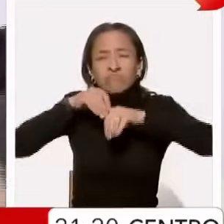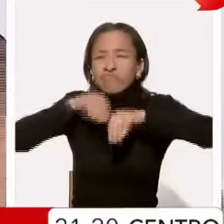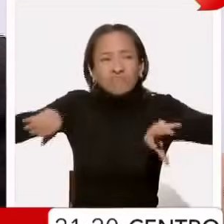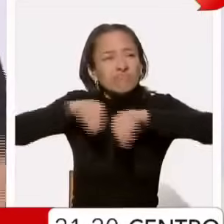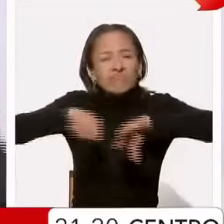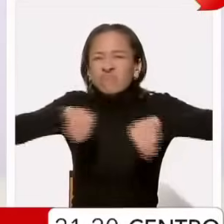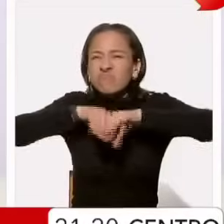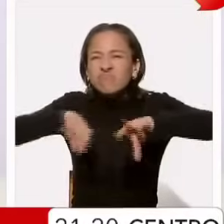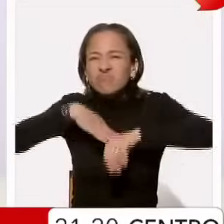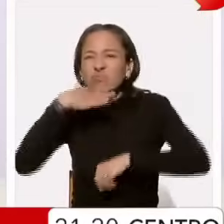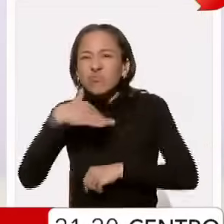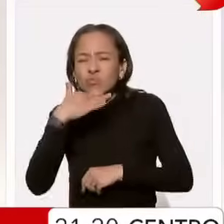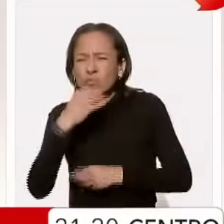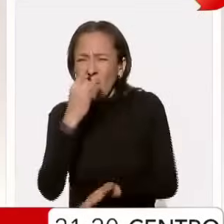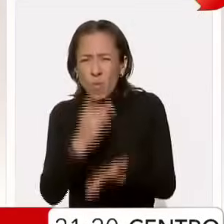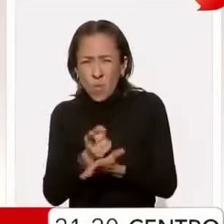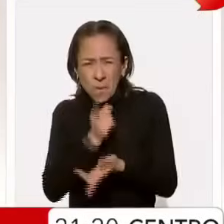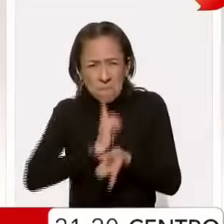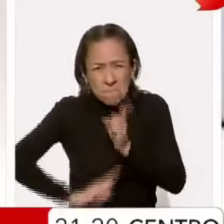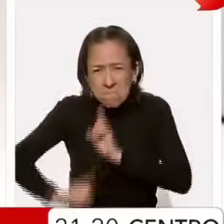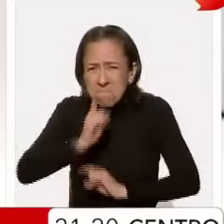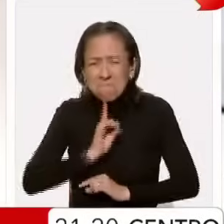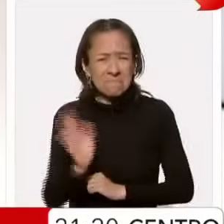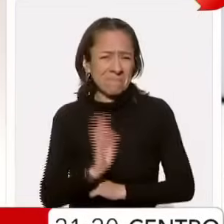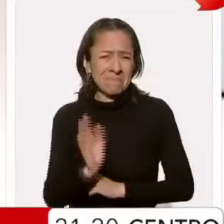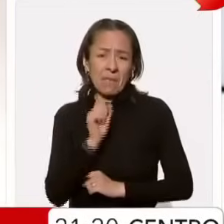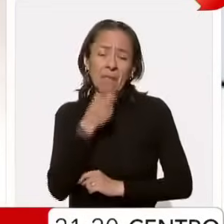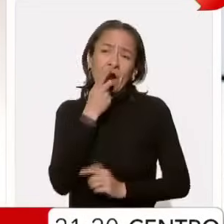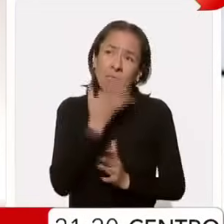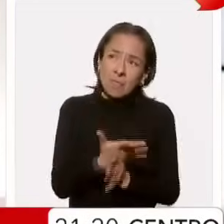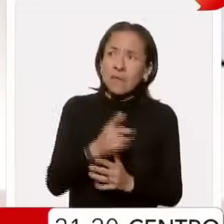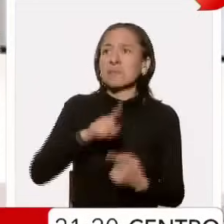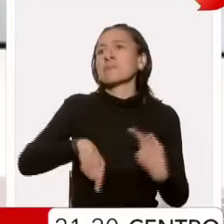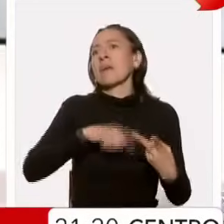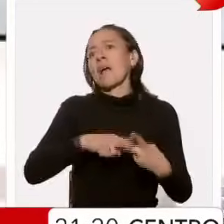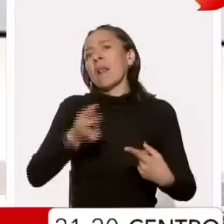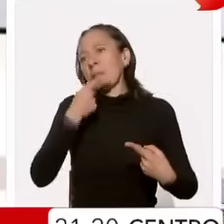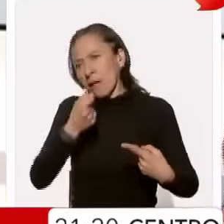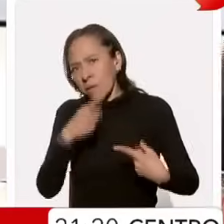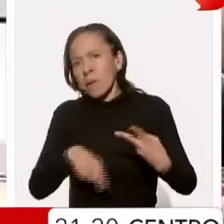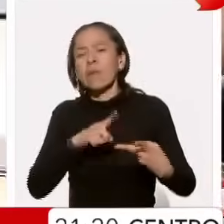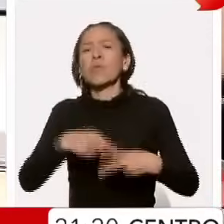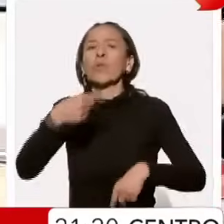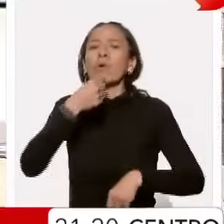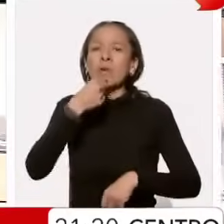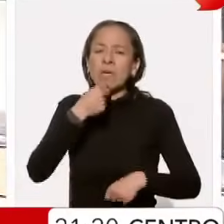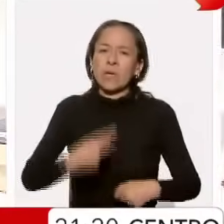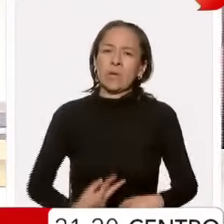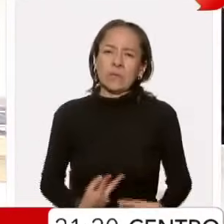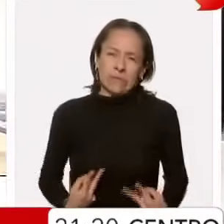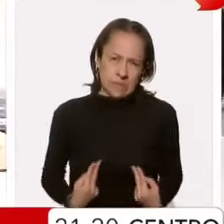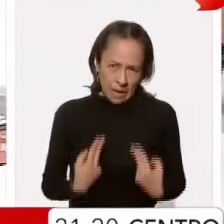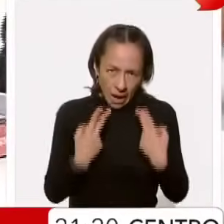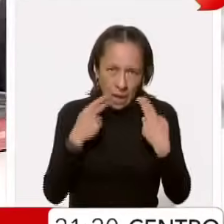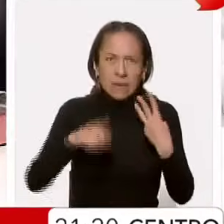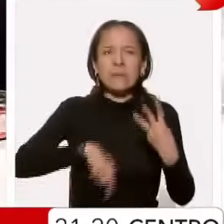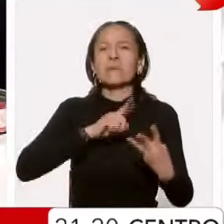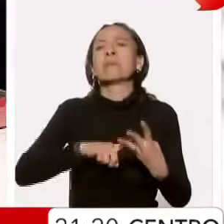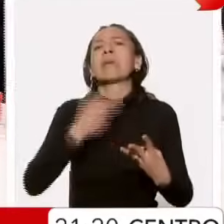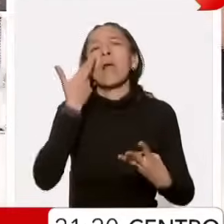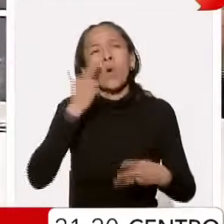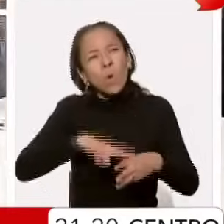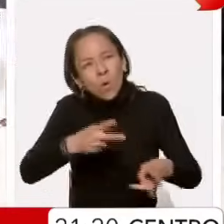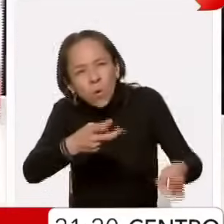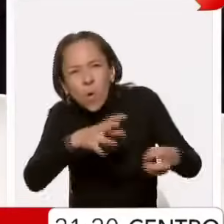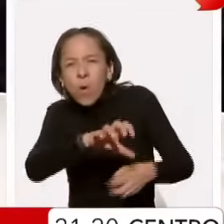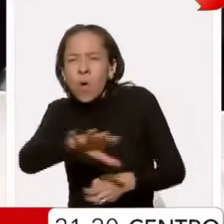digas mentiras, todo lo que repiten, tú los oyes, que el medicamento, que los niños con cáncer, que la delincuencia, que todo lo